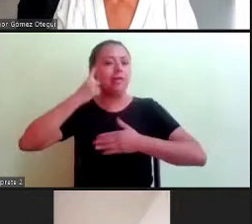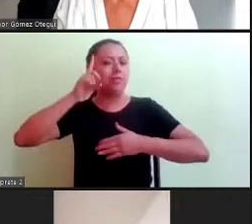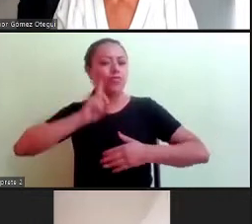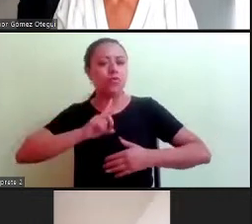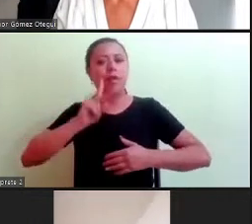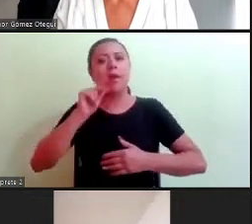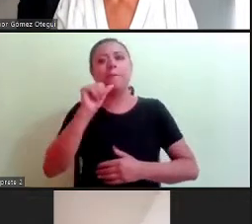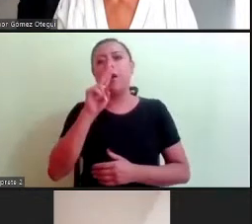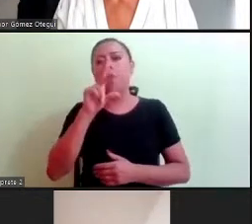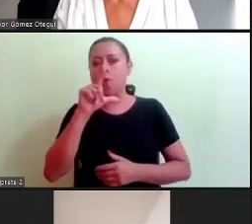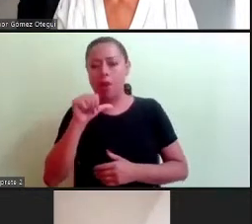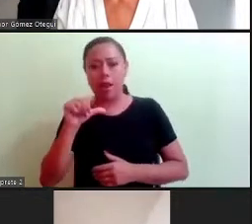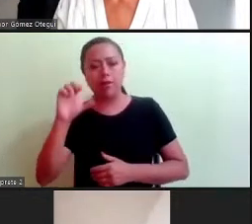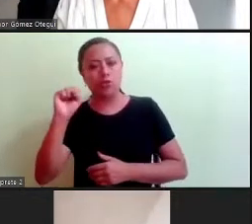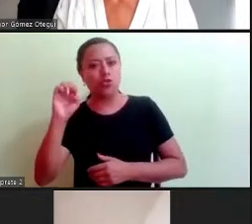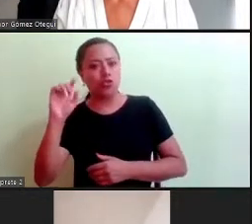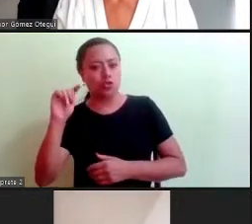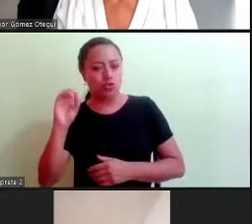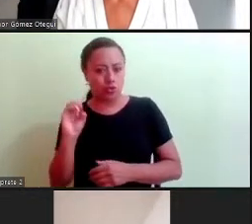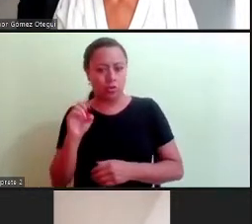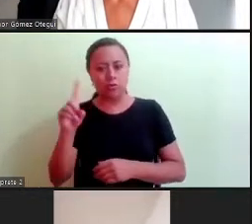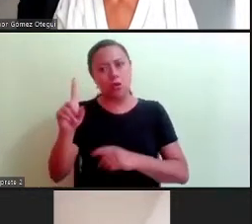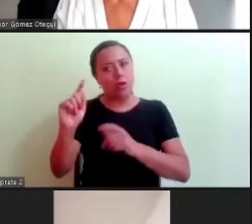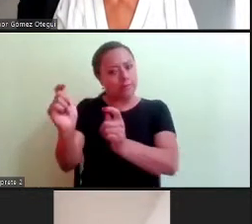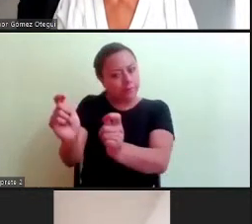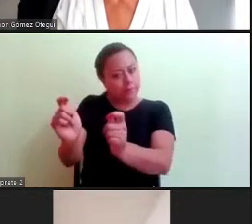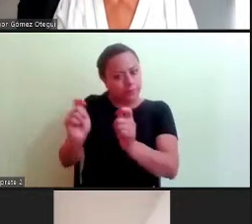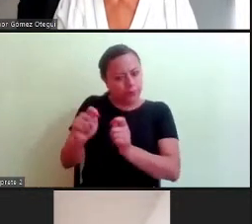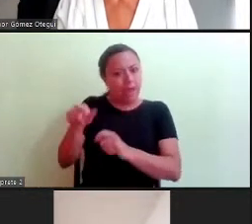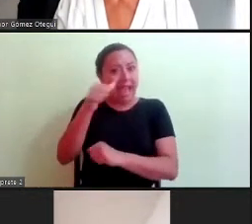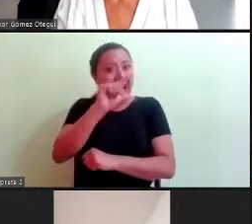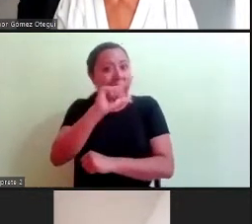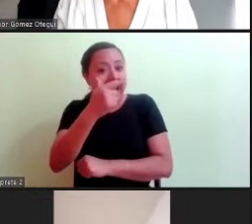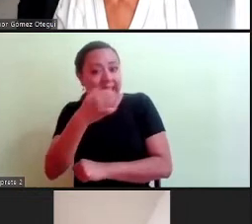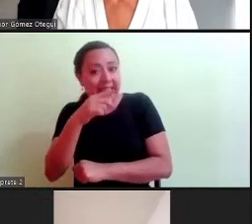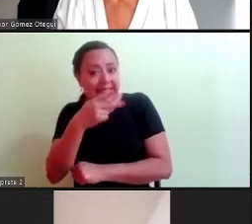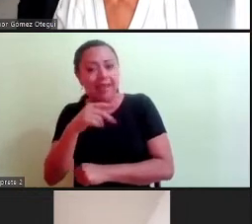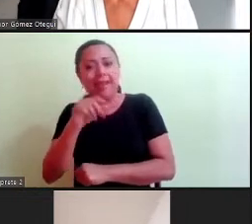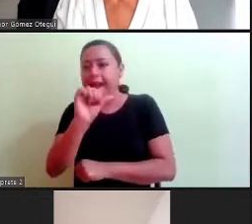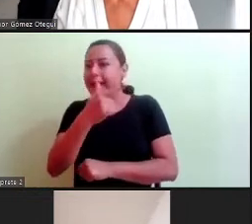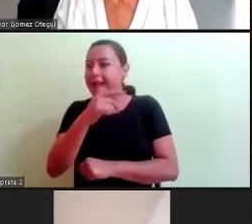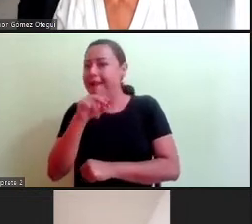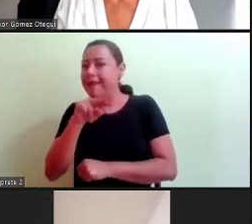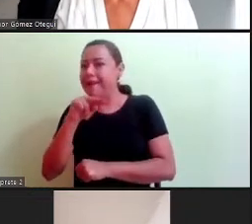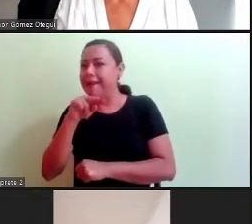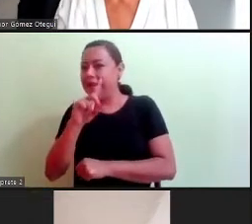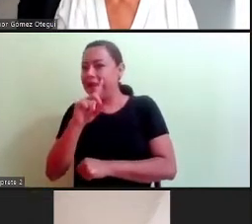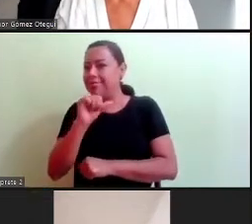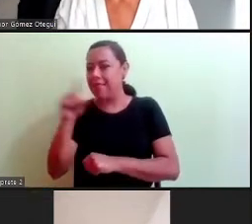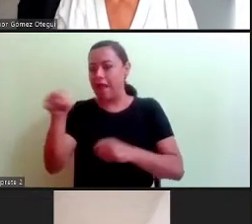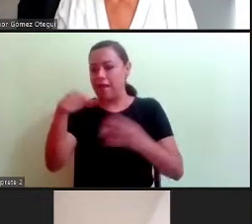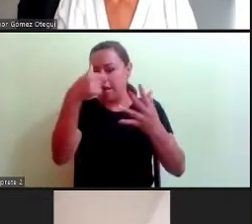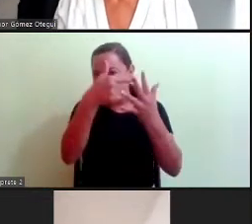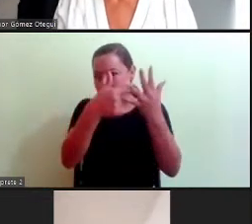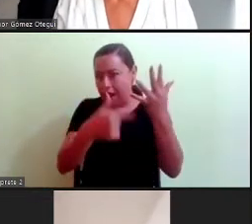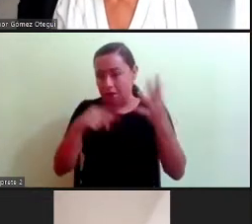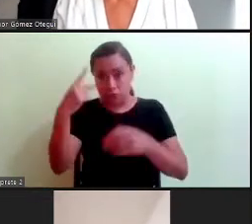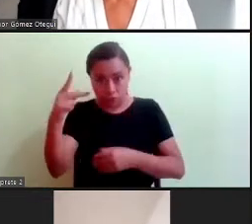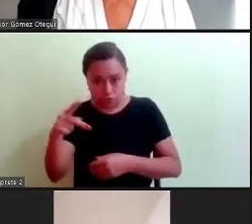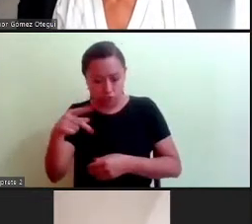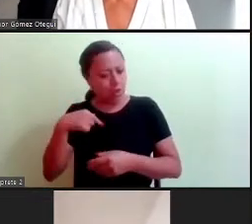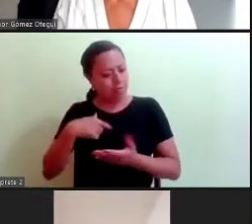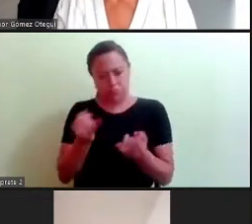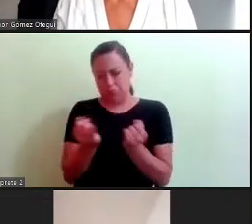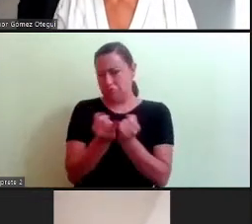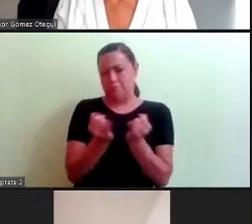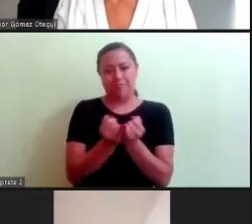llevando la agenda que ella misma había llevado y aunque resulte difícil estar en las comisiones unidas, lo